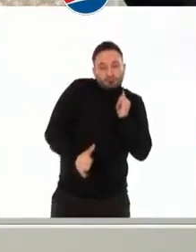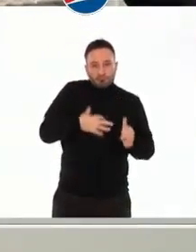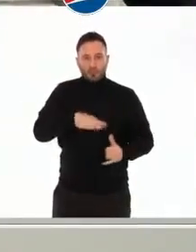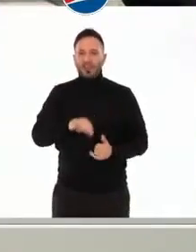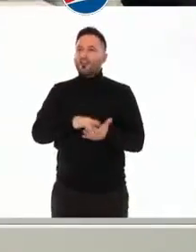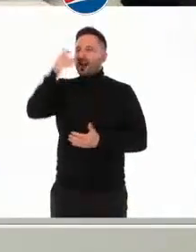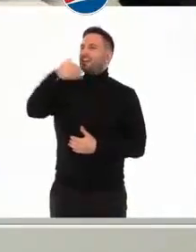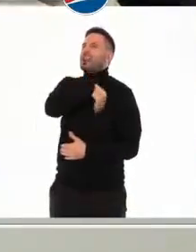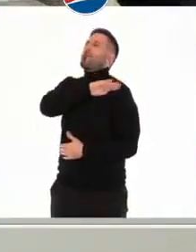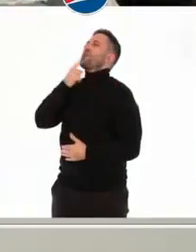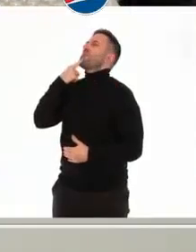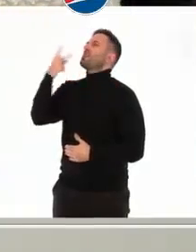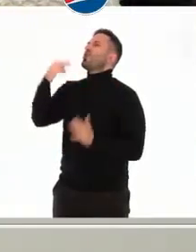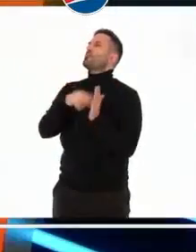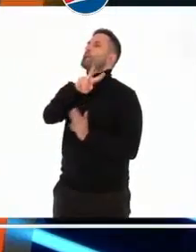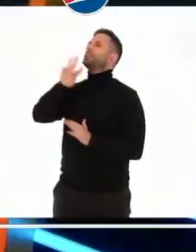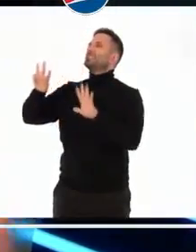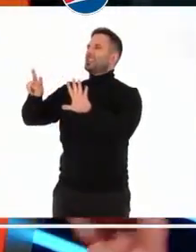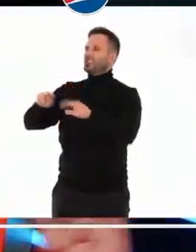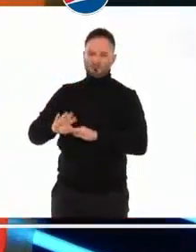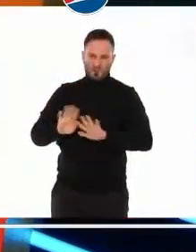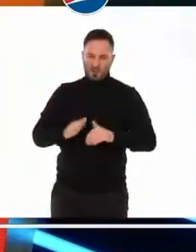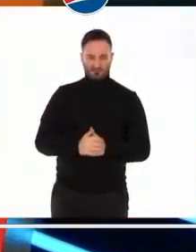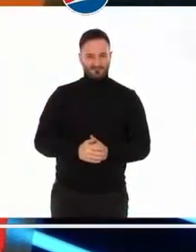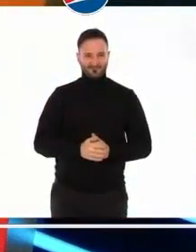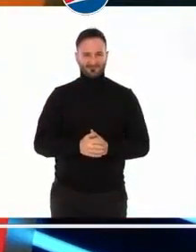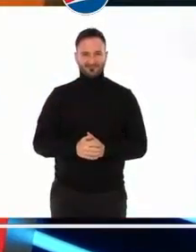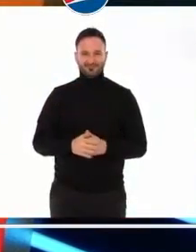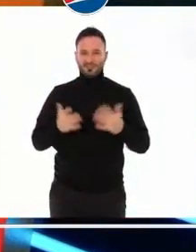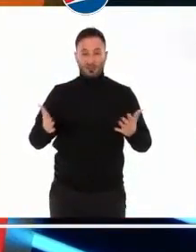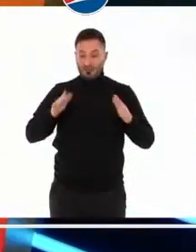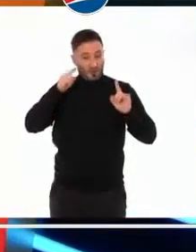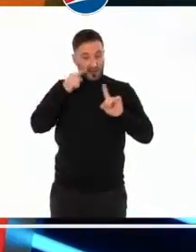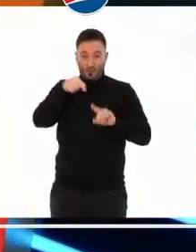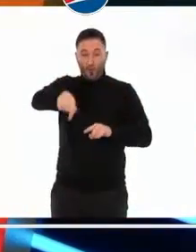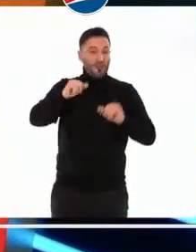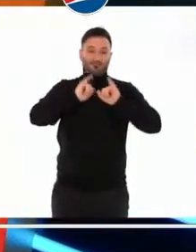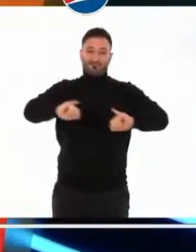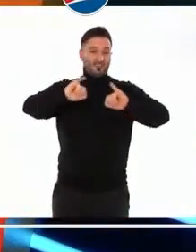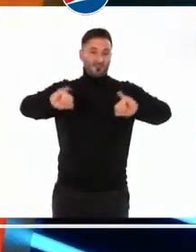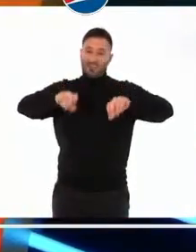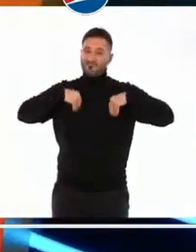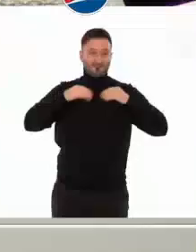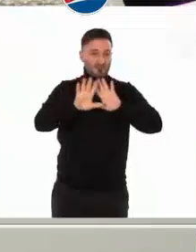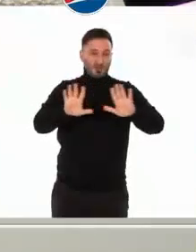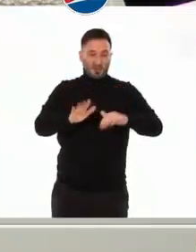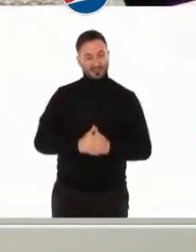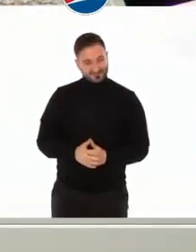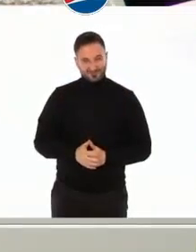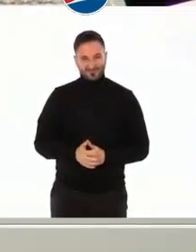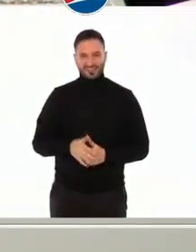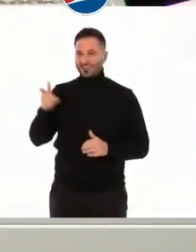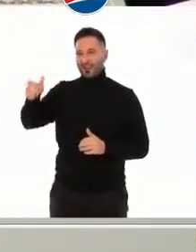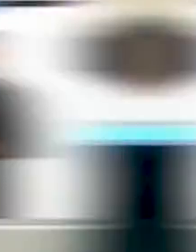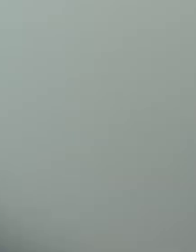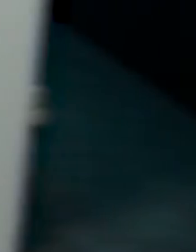hombre. O 2000, que haga lo que queramos. Y es igual, o sea, que vamos a pasarlo bien. Lo hizo claro, es un, bueno, visionario. Pues gordo de las redes. ¿No? Tenemos